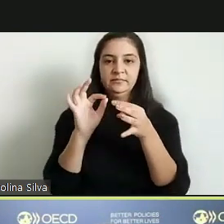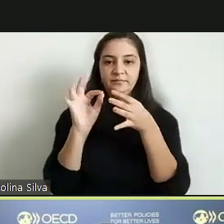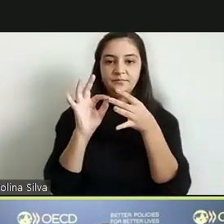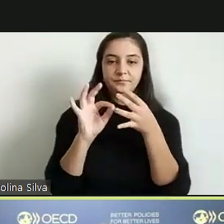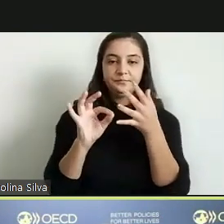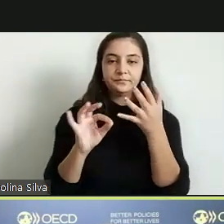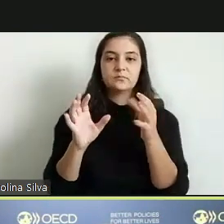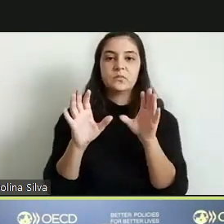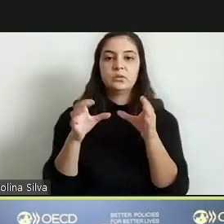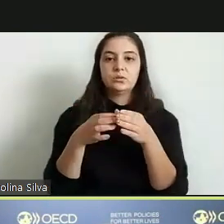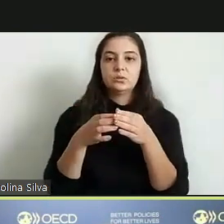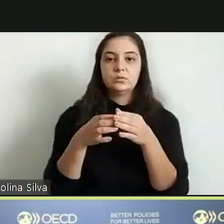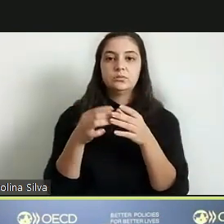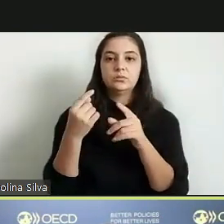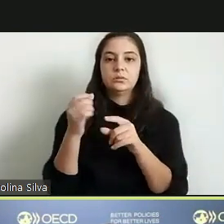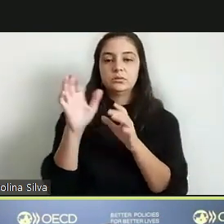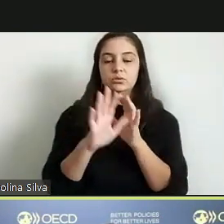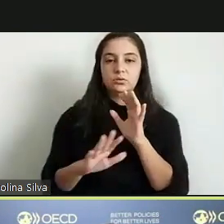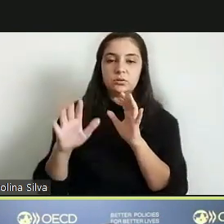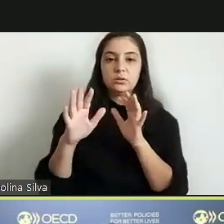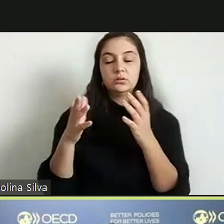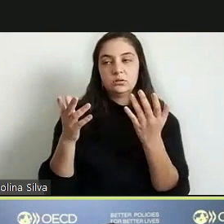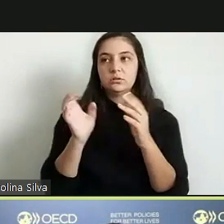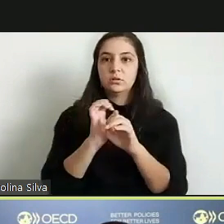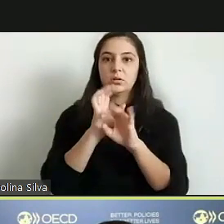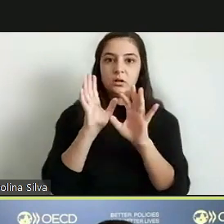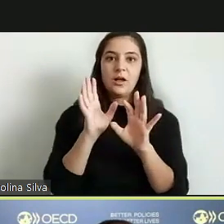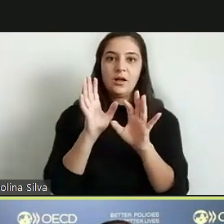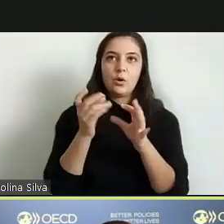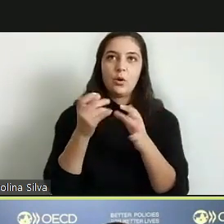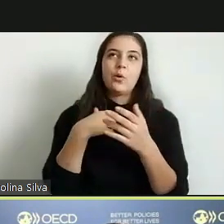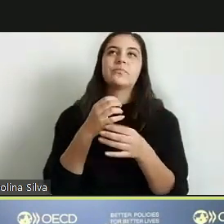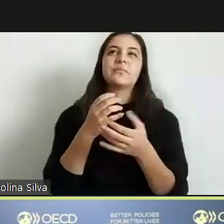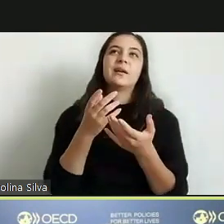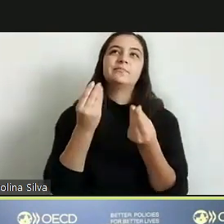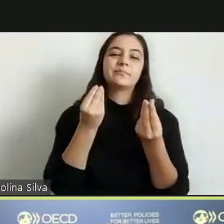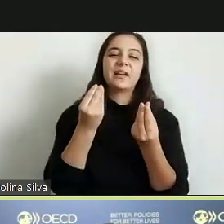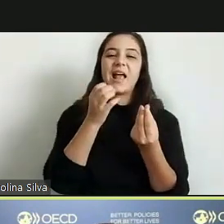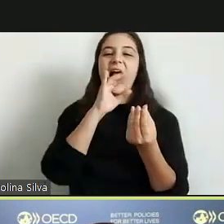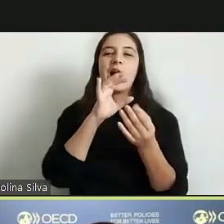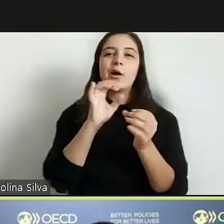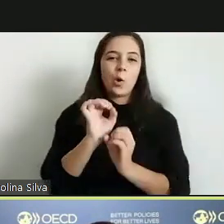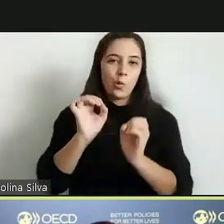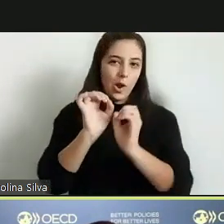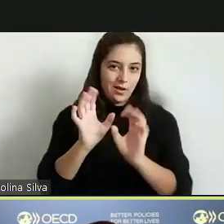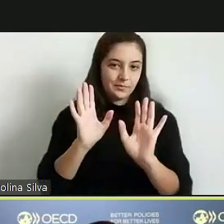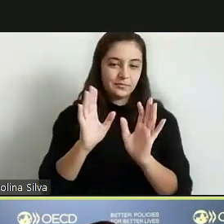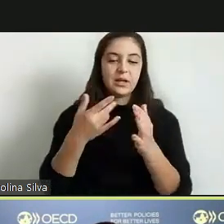diferentes grupos poblacionales. Y obviamente, o no sorprendentemente, los resultados son